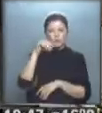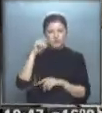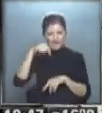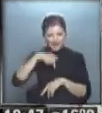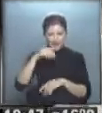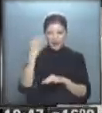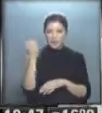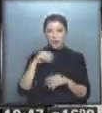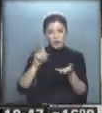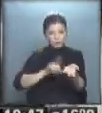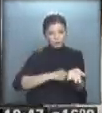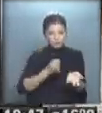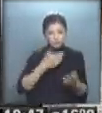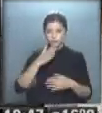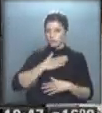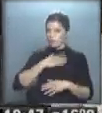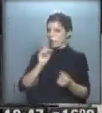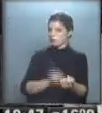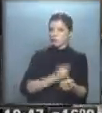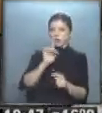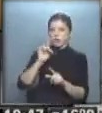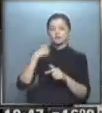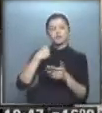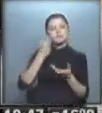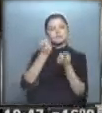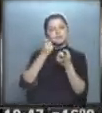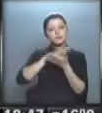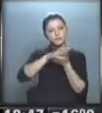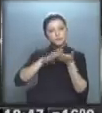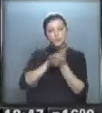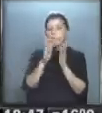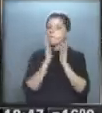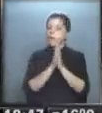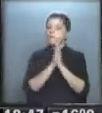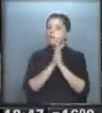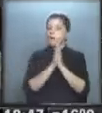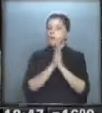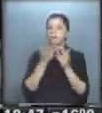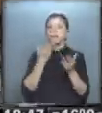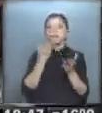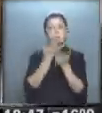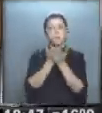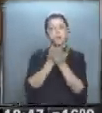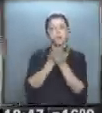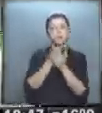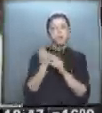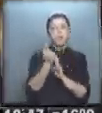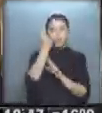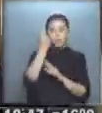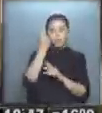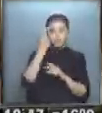dice. No, no me estoy acostumbrado, necesito soluciones. Por favor, Ruiz Huidobro, entre Melian y Washington, hay un